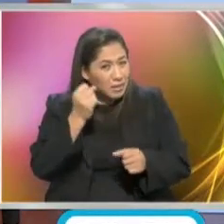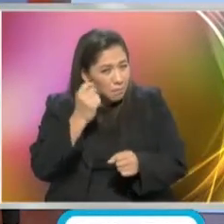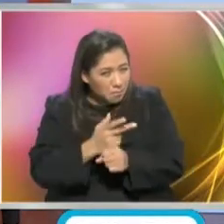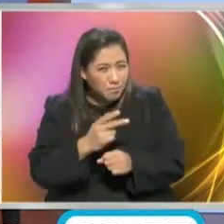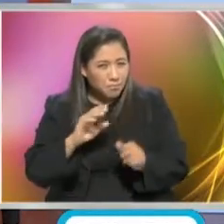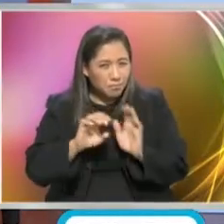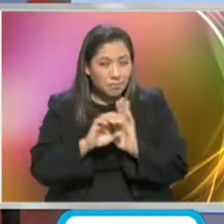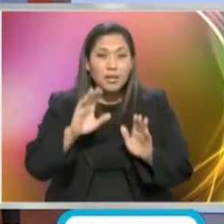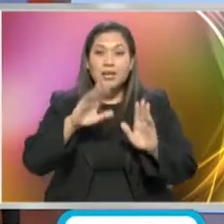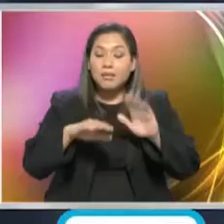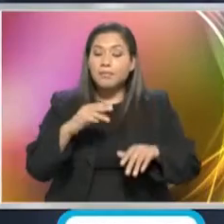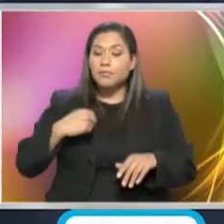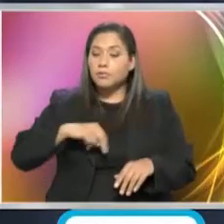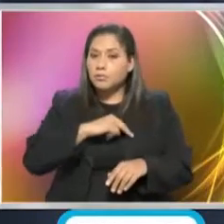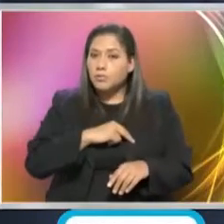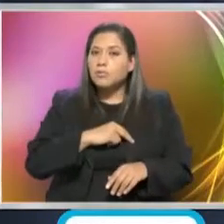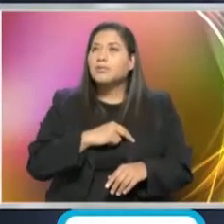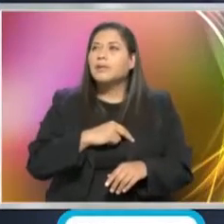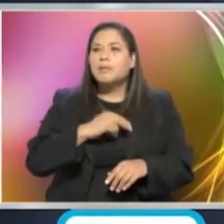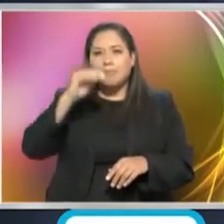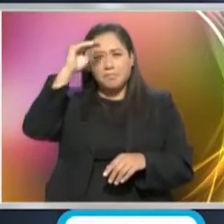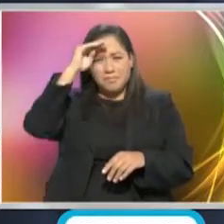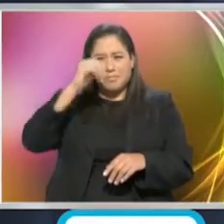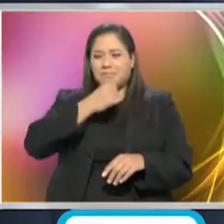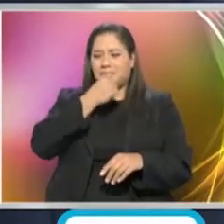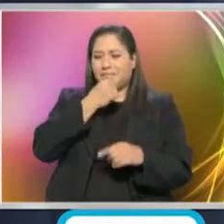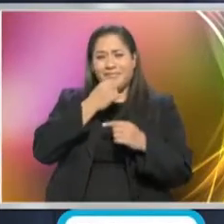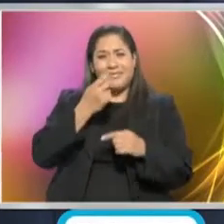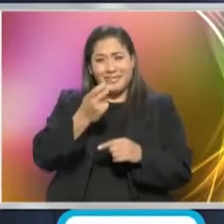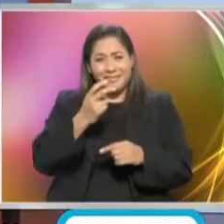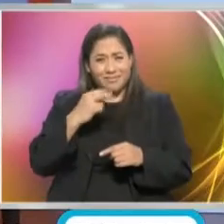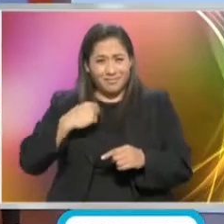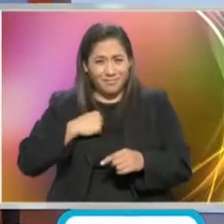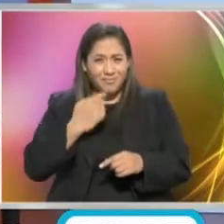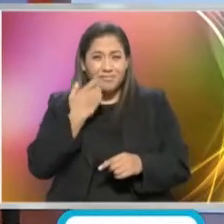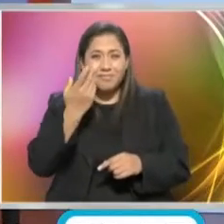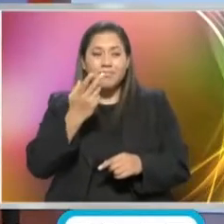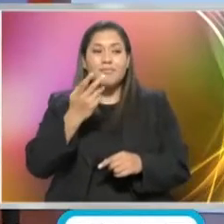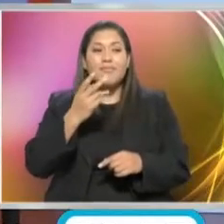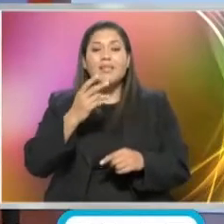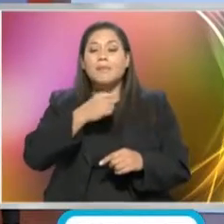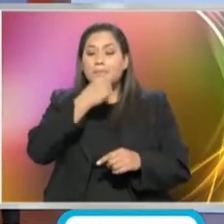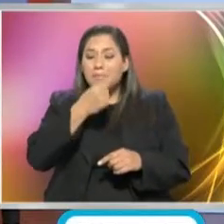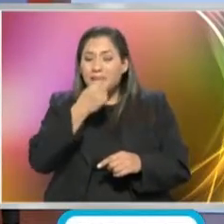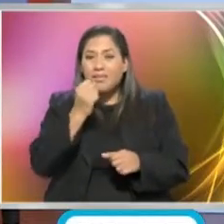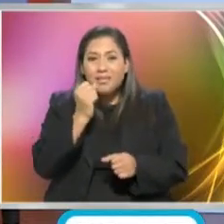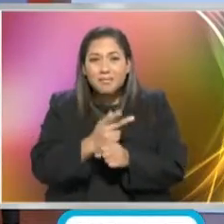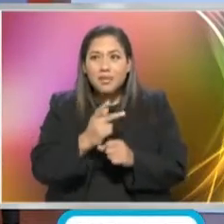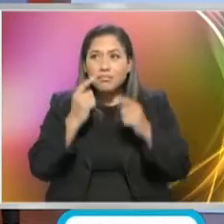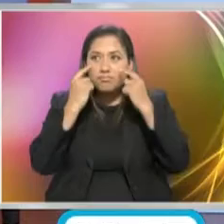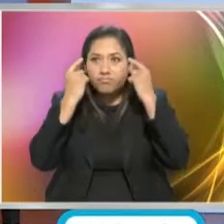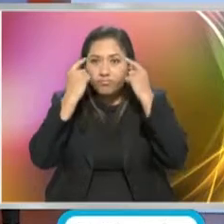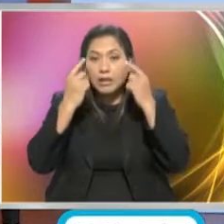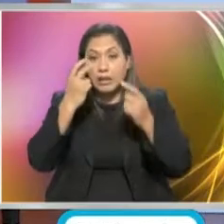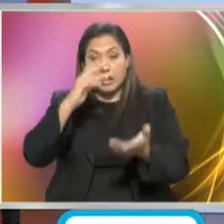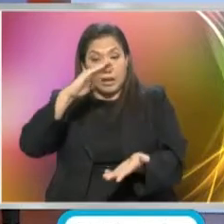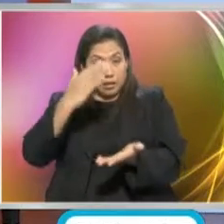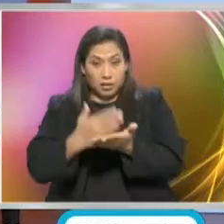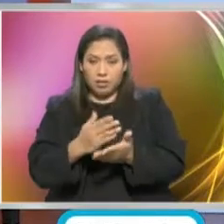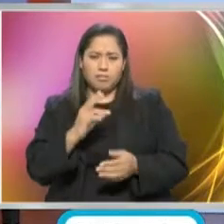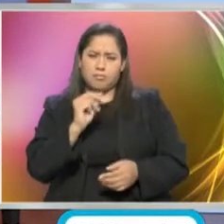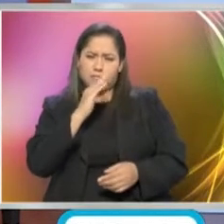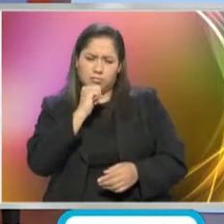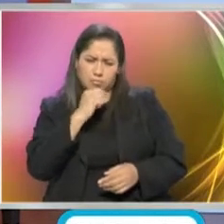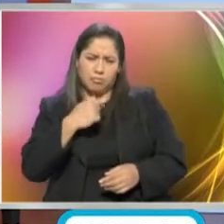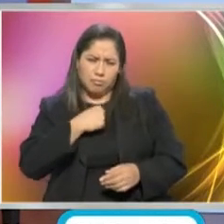luego a veces nos vamos con la primera palabra porque es lo que queremos escuchar, nos hacemos la fantasía. El envejecimiento es algo que no se puede detener.